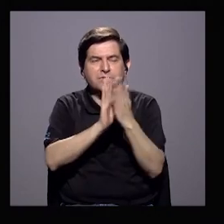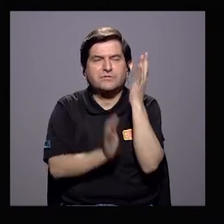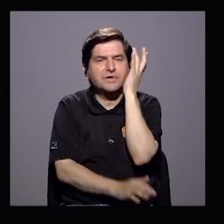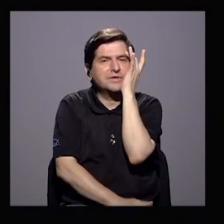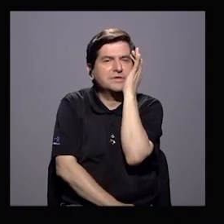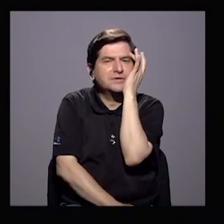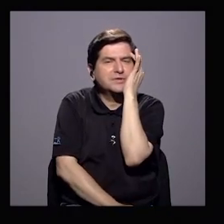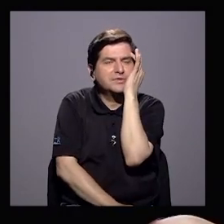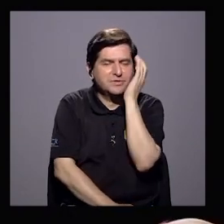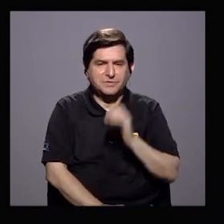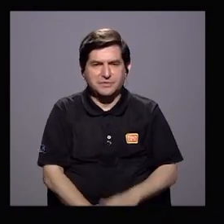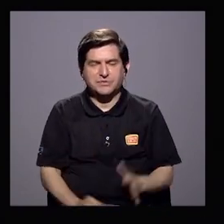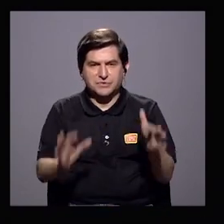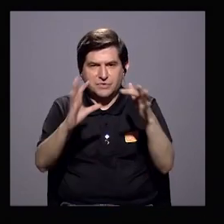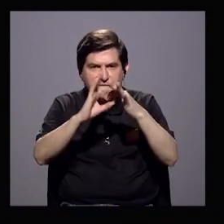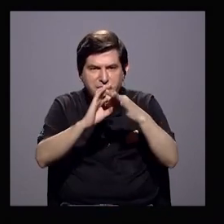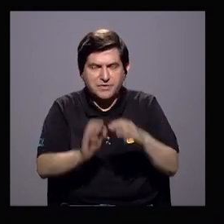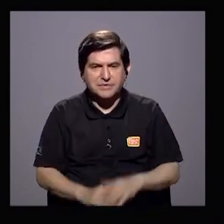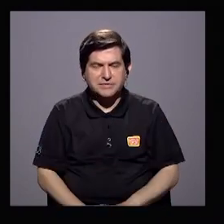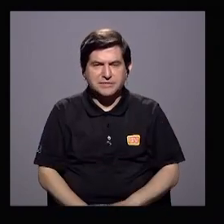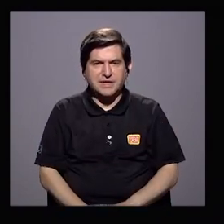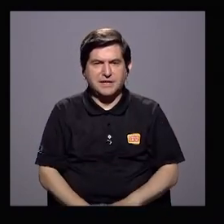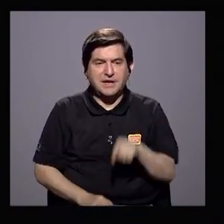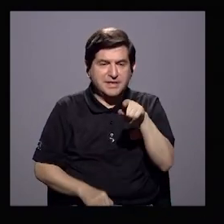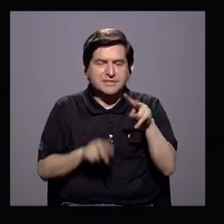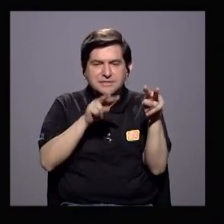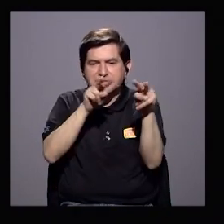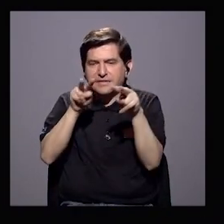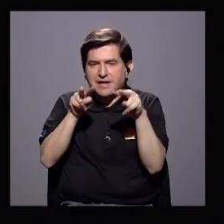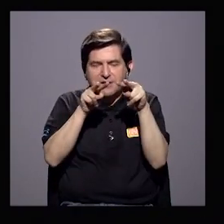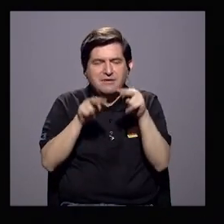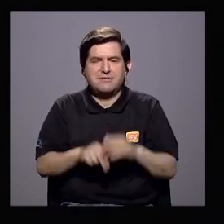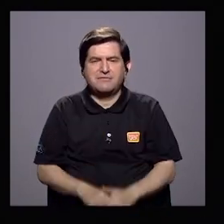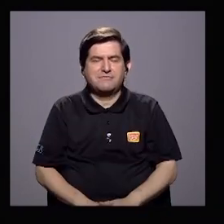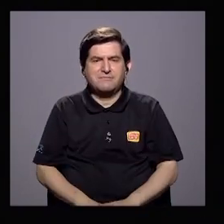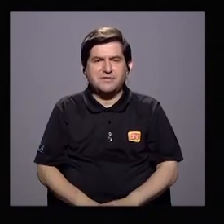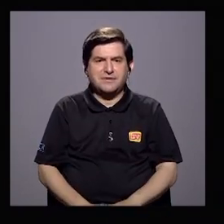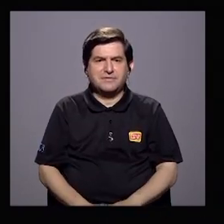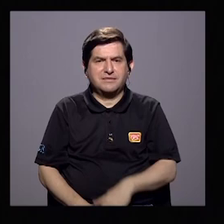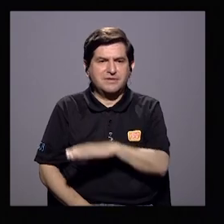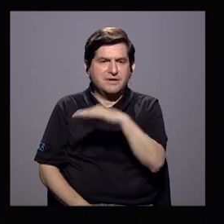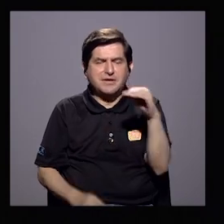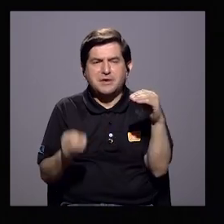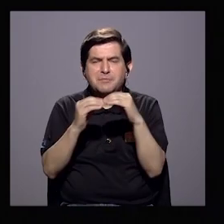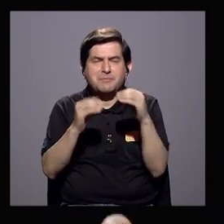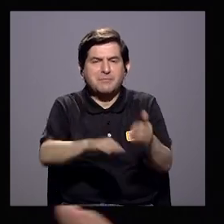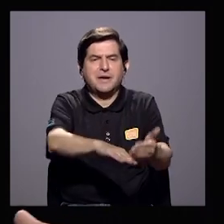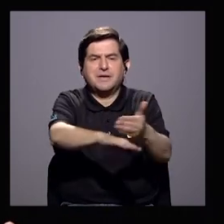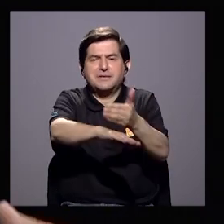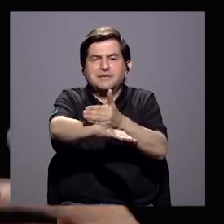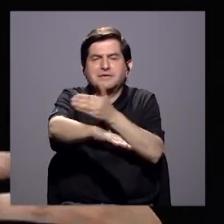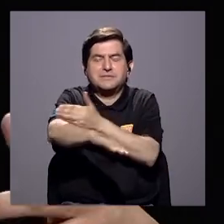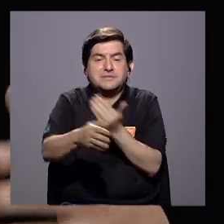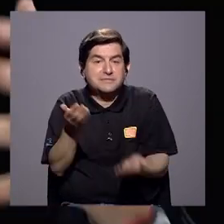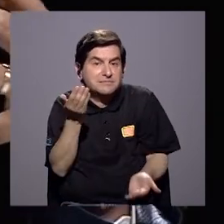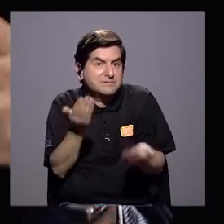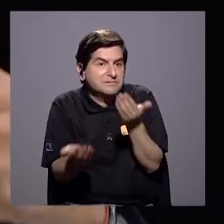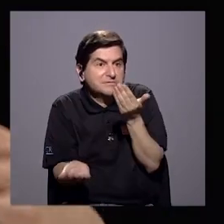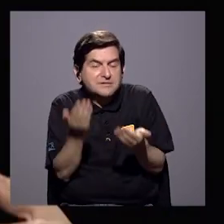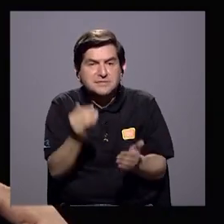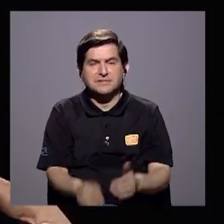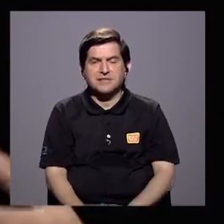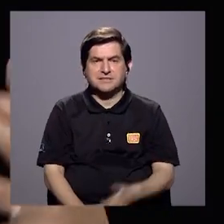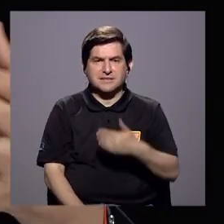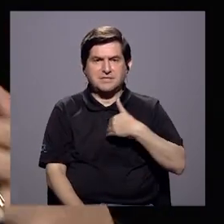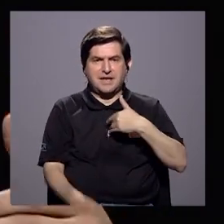una preocupación en torno a lo que podría ser la videovigilancia y en un caso más de avanzada en la posibilidad de que